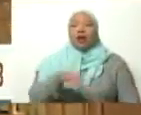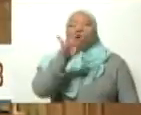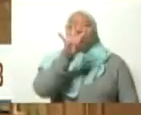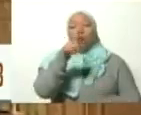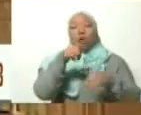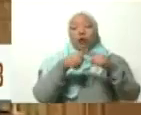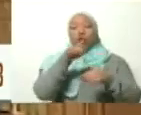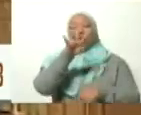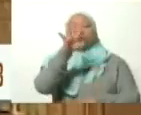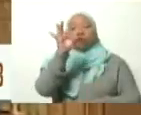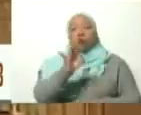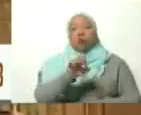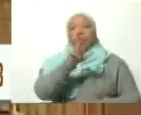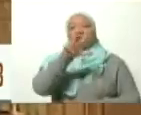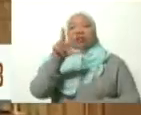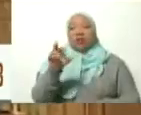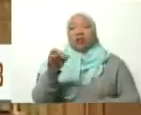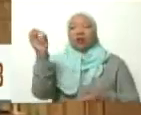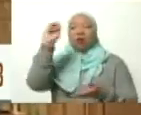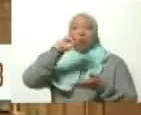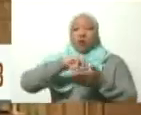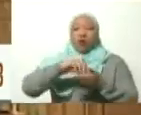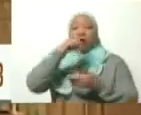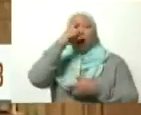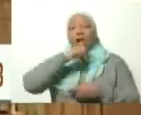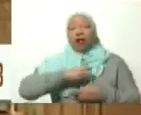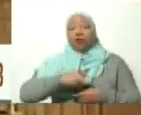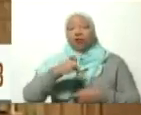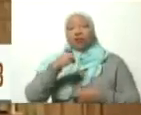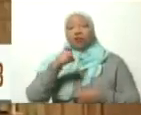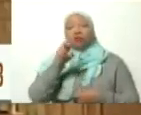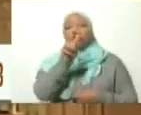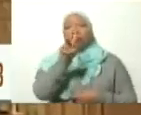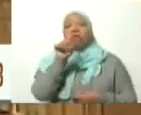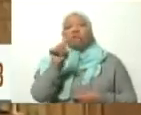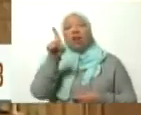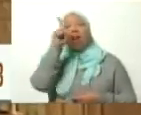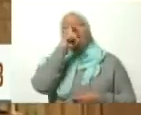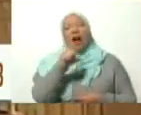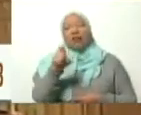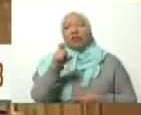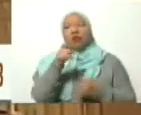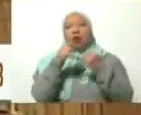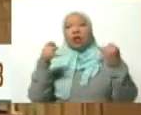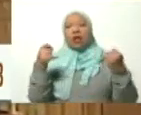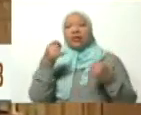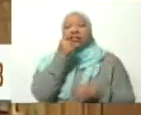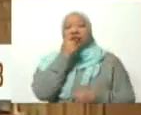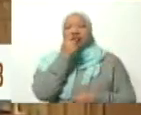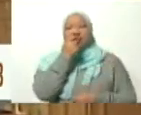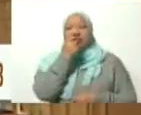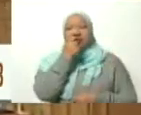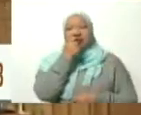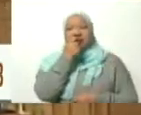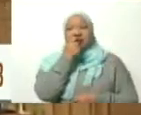4.23 veces. Ahí está. Estoy en el año 2021, la línea verde. Allí el dólar se